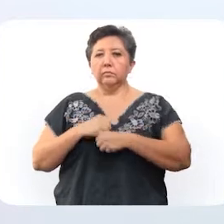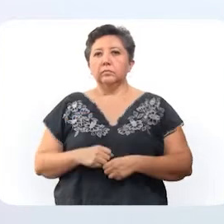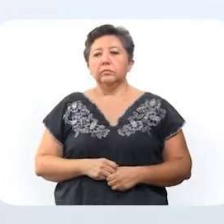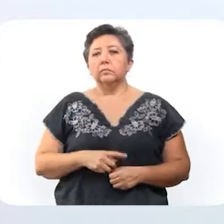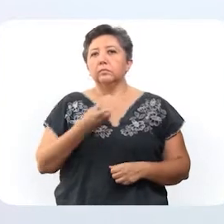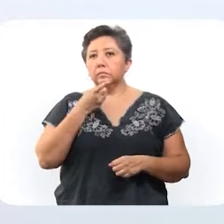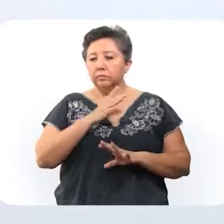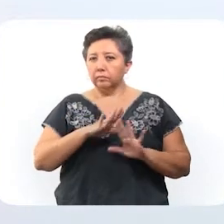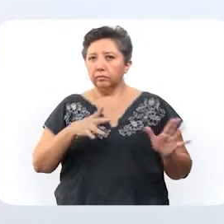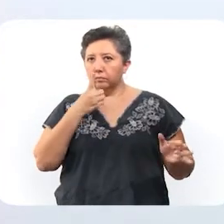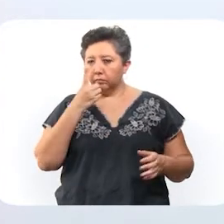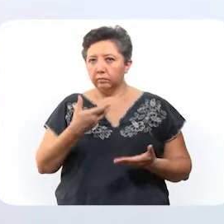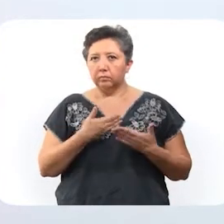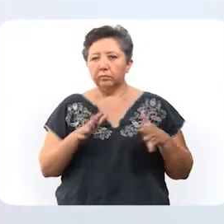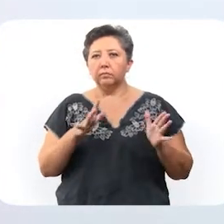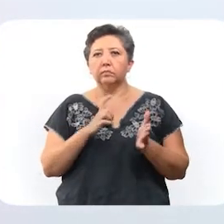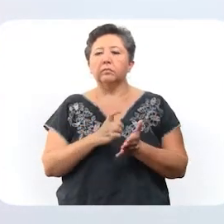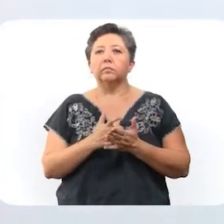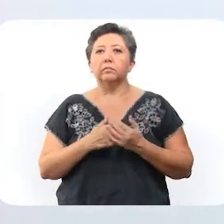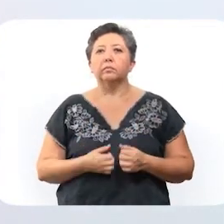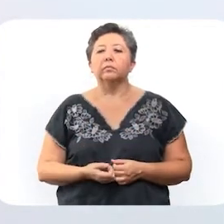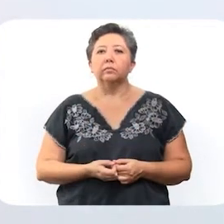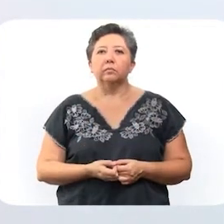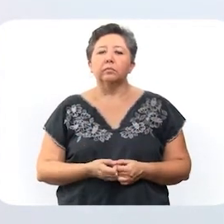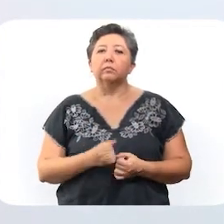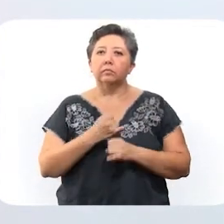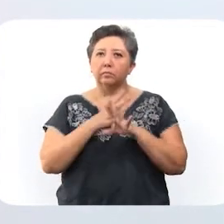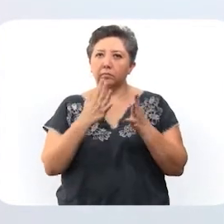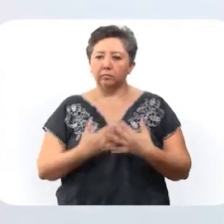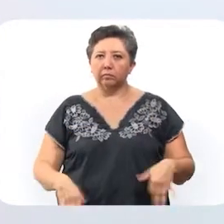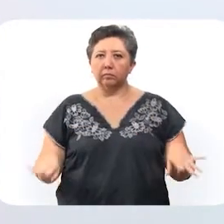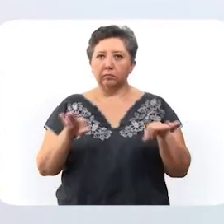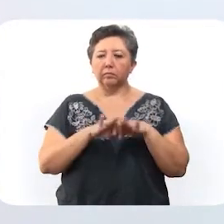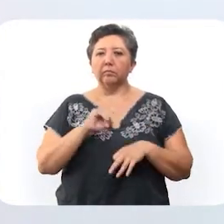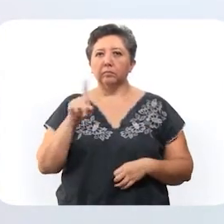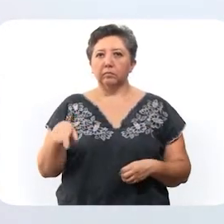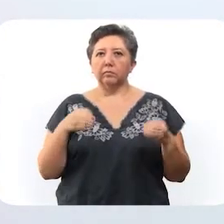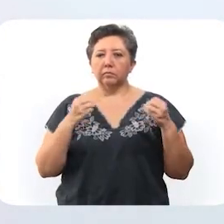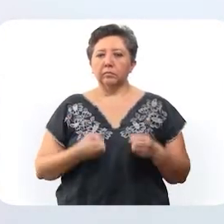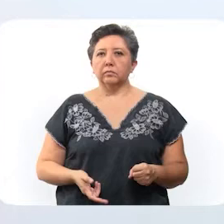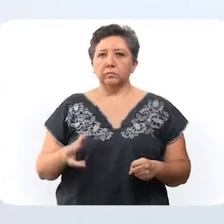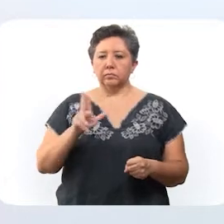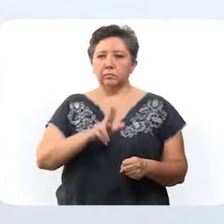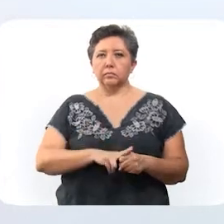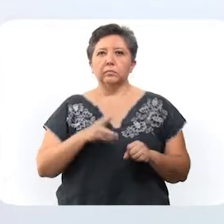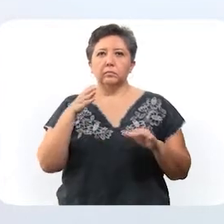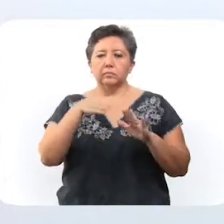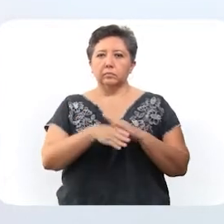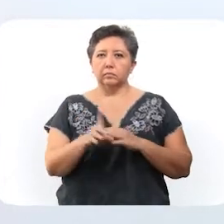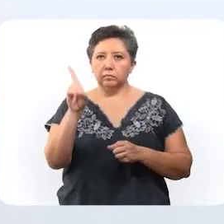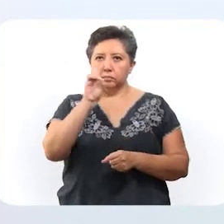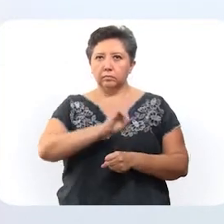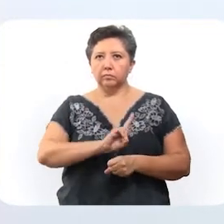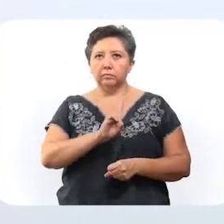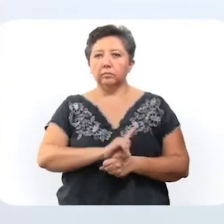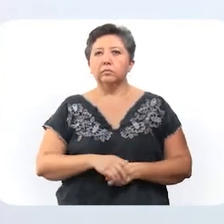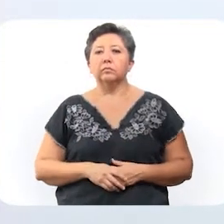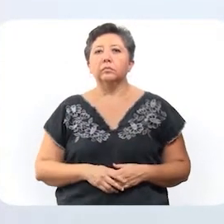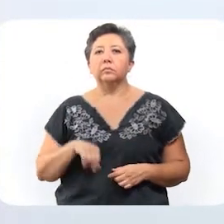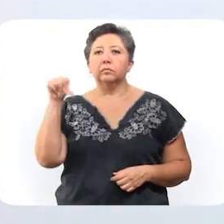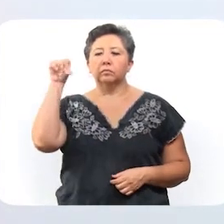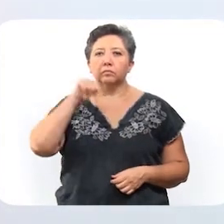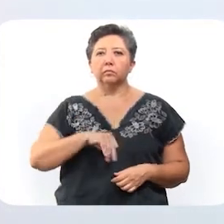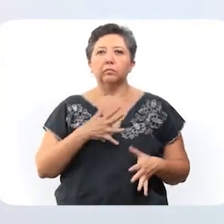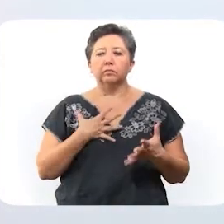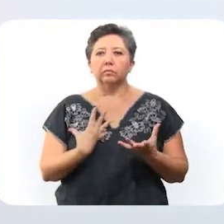Como se ha señalado, en la reapertura económica, los datos más importantes son la ocupación hospitalaria y los ingresos diarios.